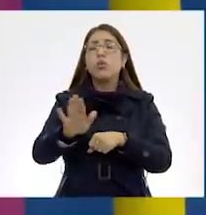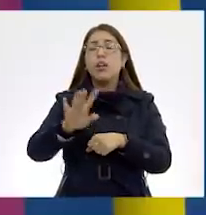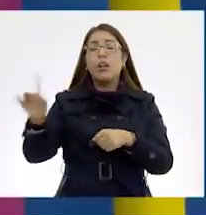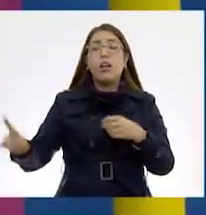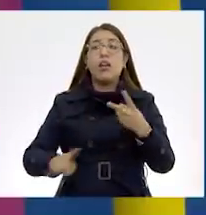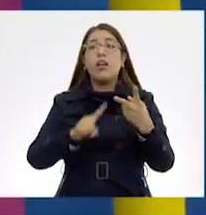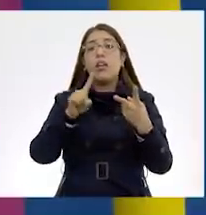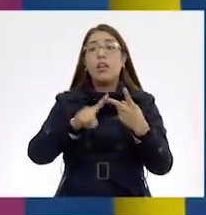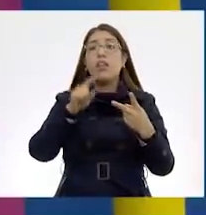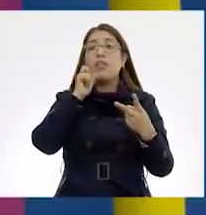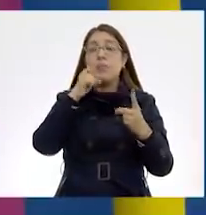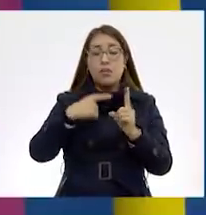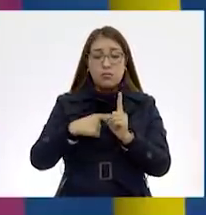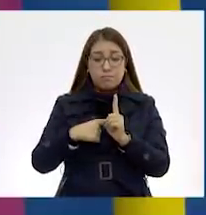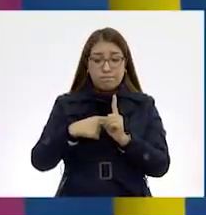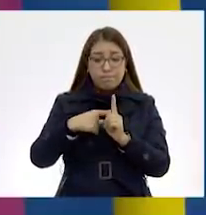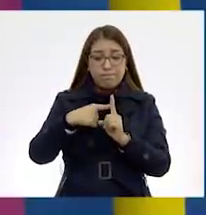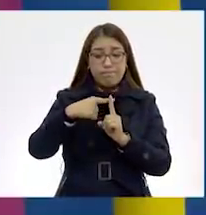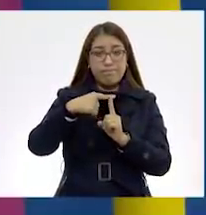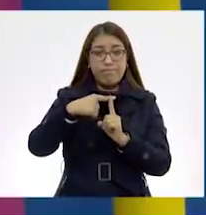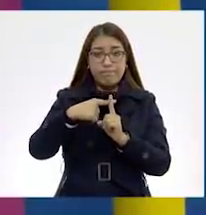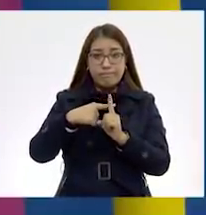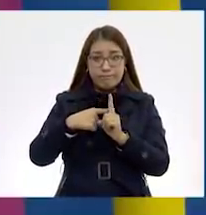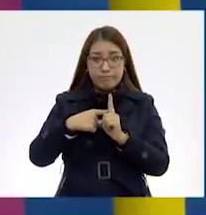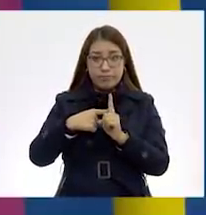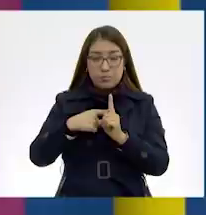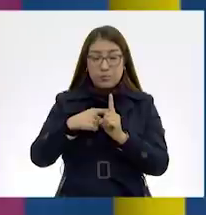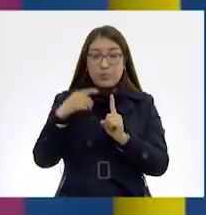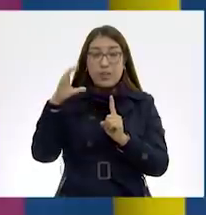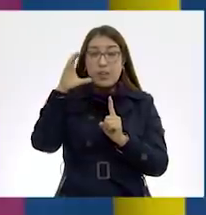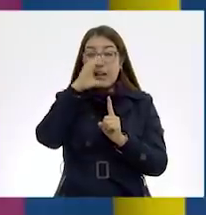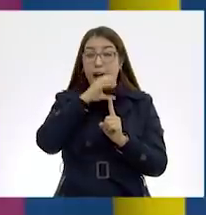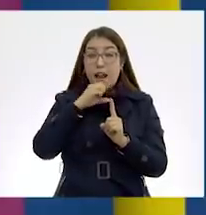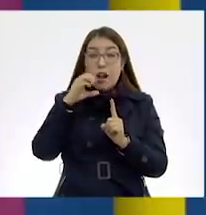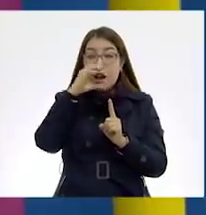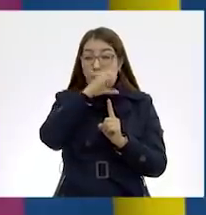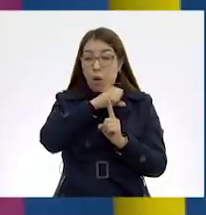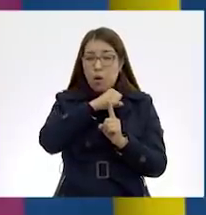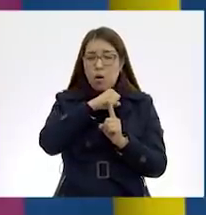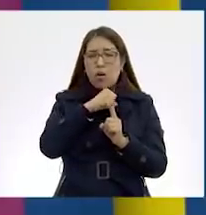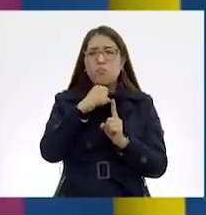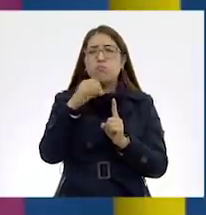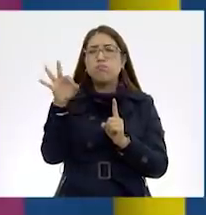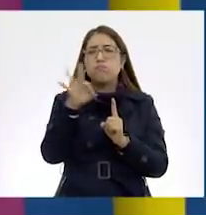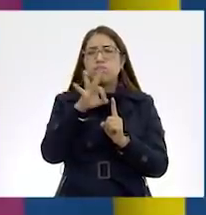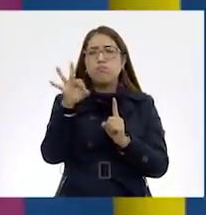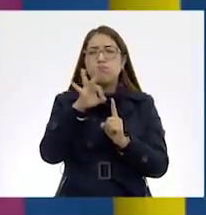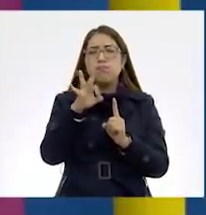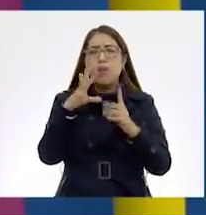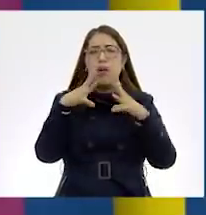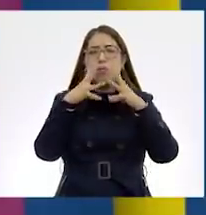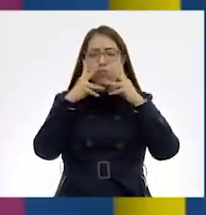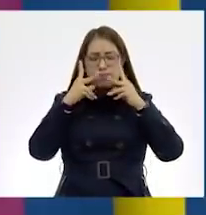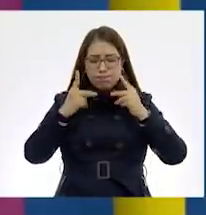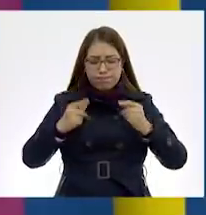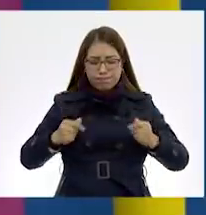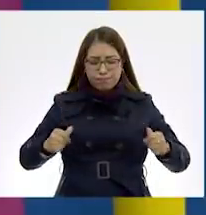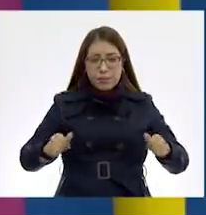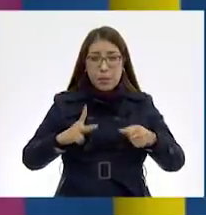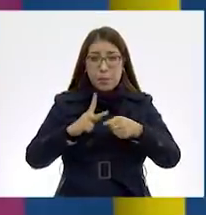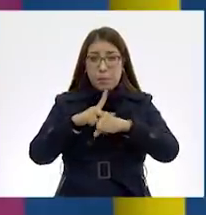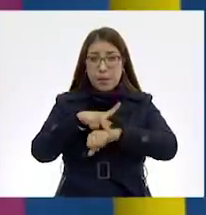temperatura somática al eliminar el calor que nos sobra en forma de transpiración y vapor a través de la